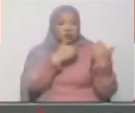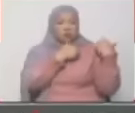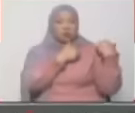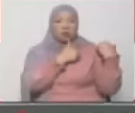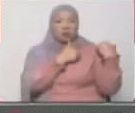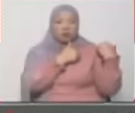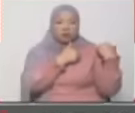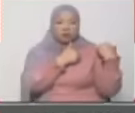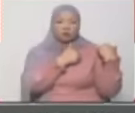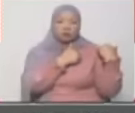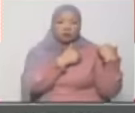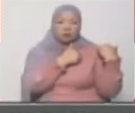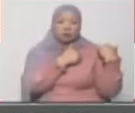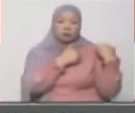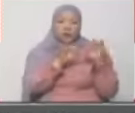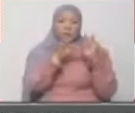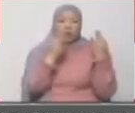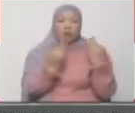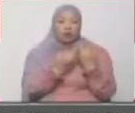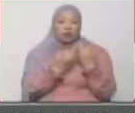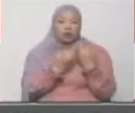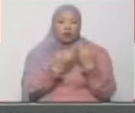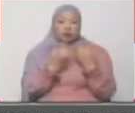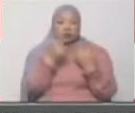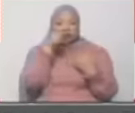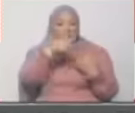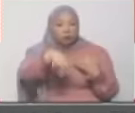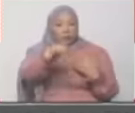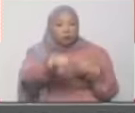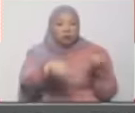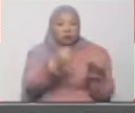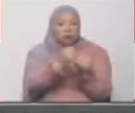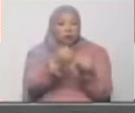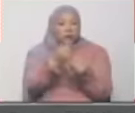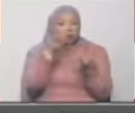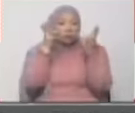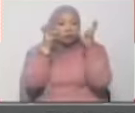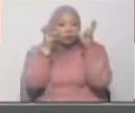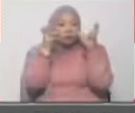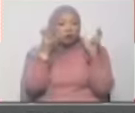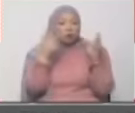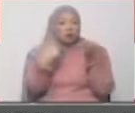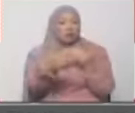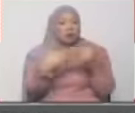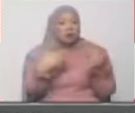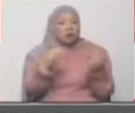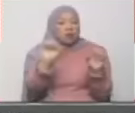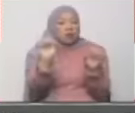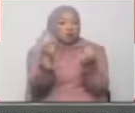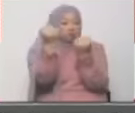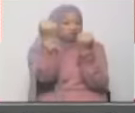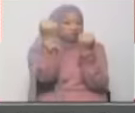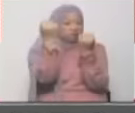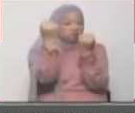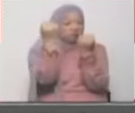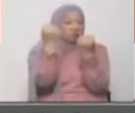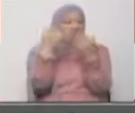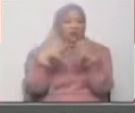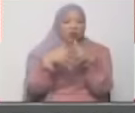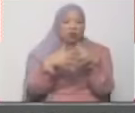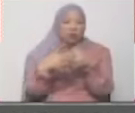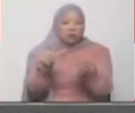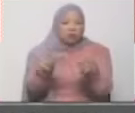responsabilidades y le voltea la cara al pueblo, no lo oye, no lo ve, no lo siente, no lo quiere, no lo protege.